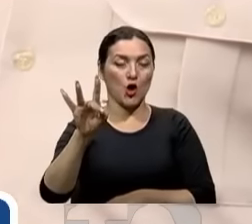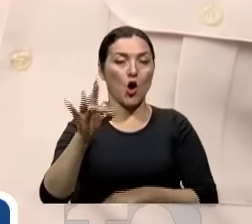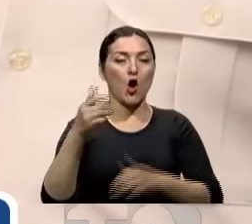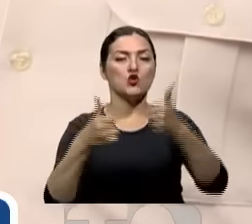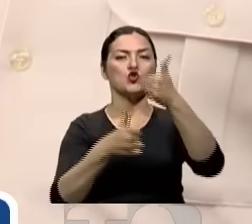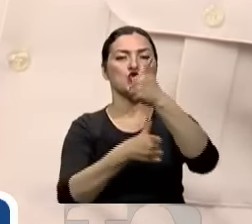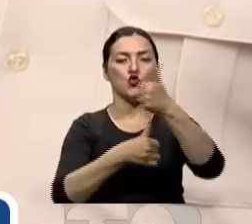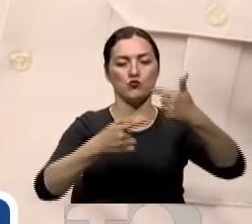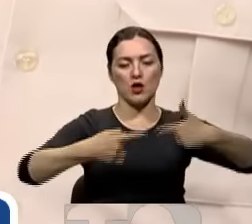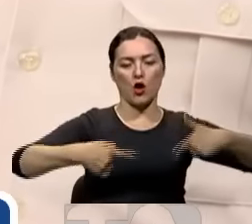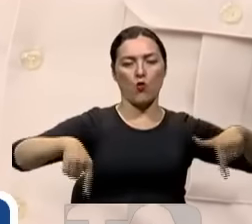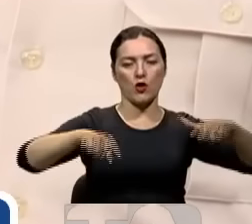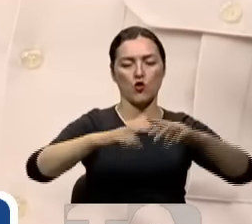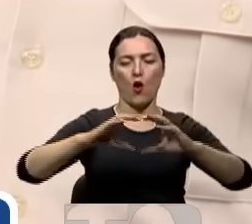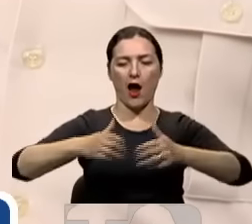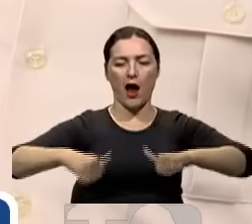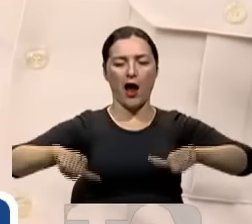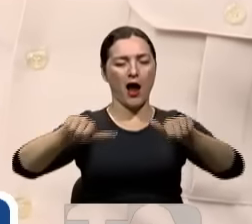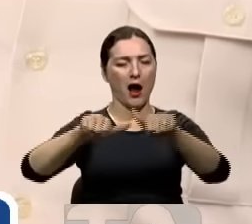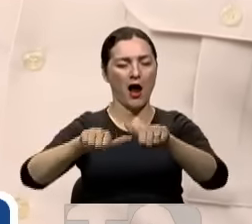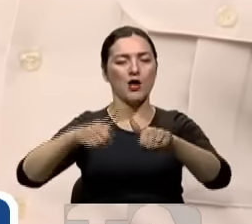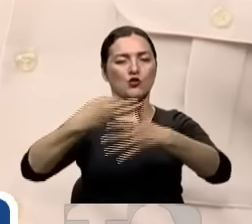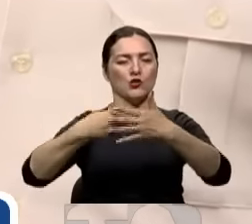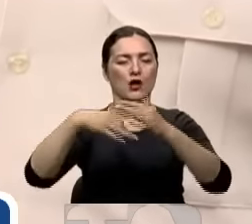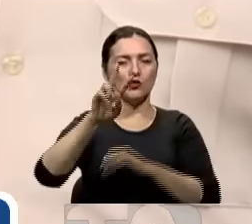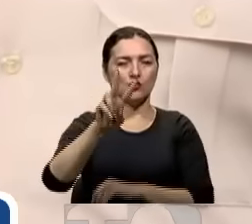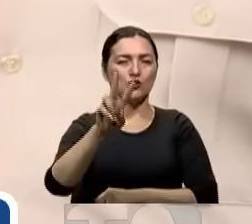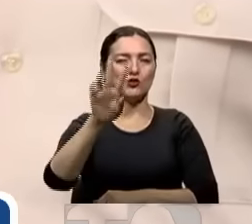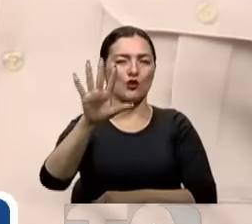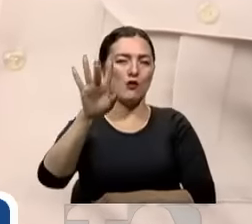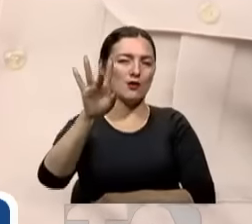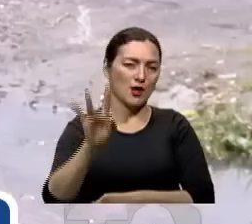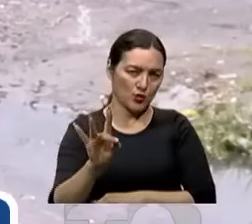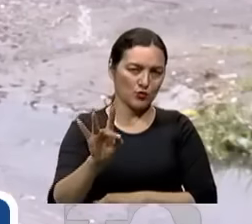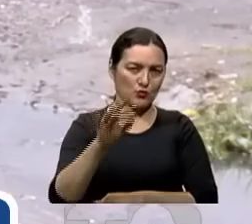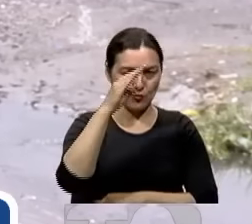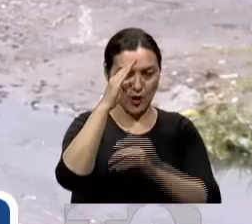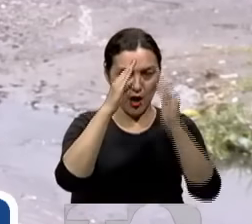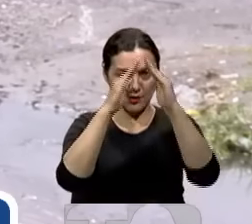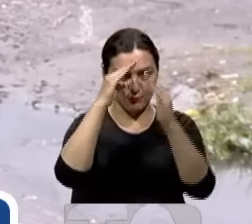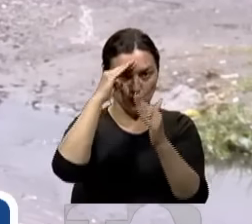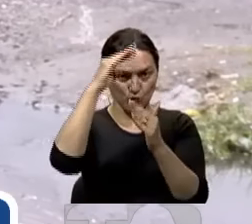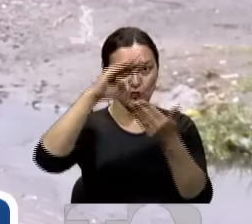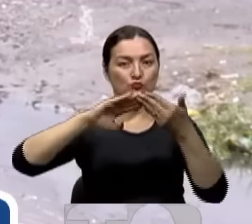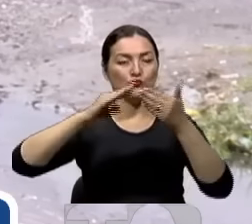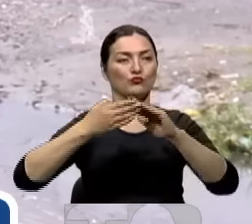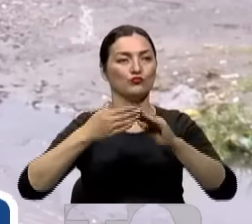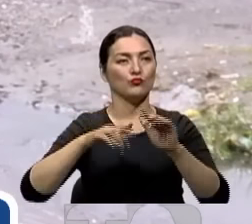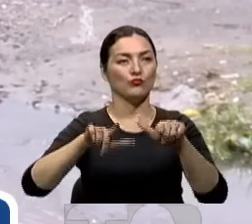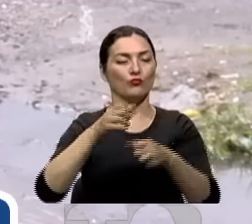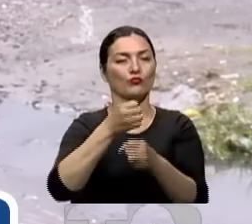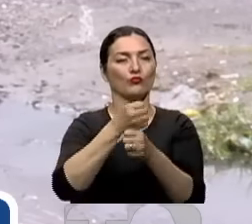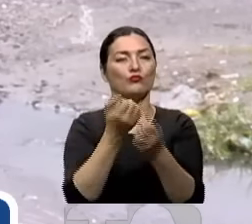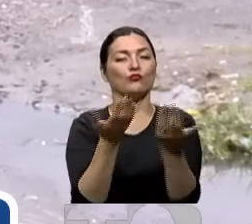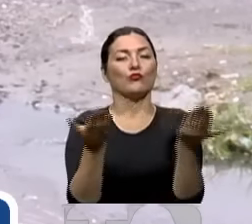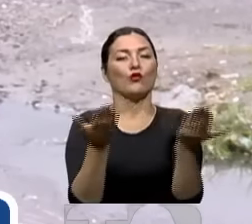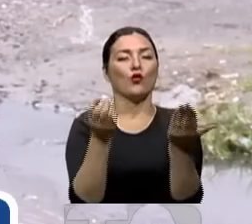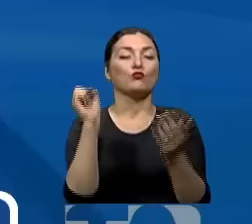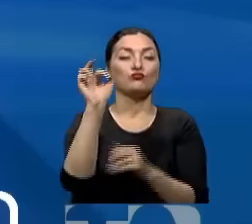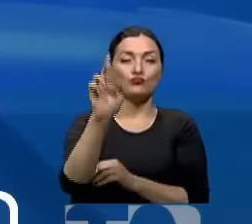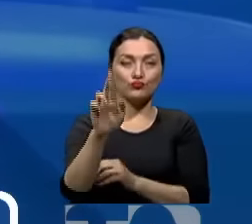subcircuitos, es decir, deberían tener 258 unidades de policía comunitaria. Los nuevos puntos seguros estarán ubicados en el sur